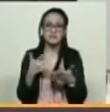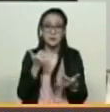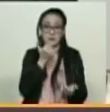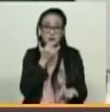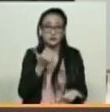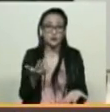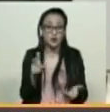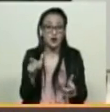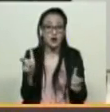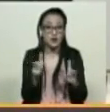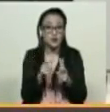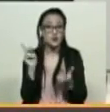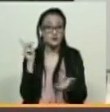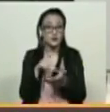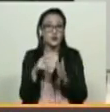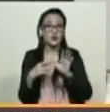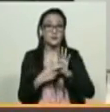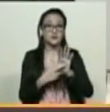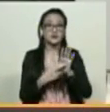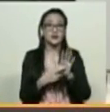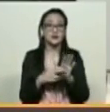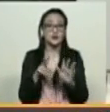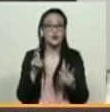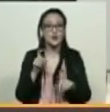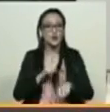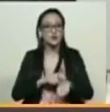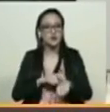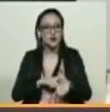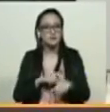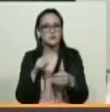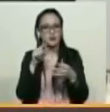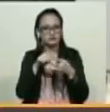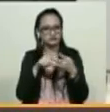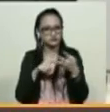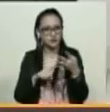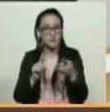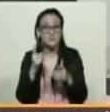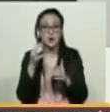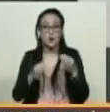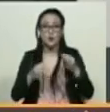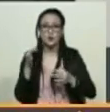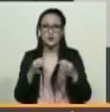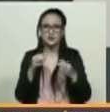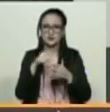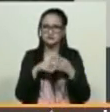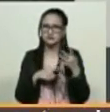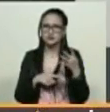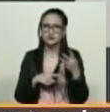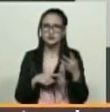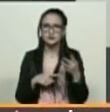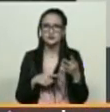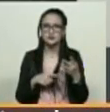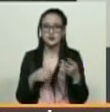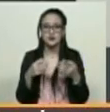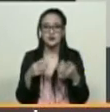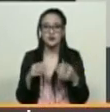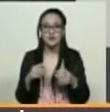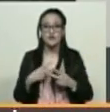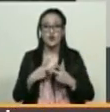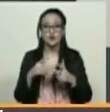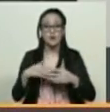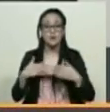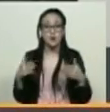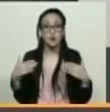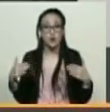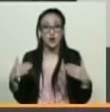en esa reunión acudieron representantes de Un Nuevo Tiempo, Acción Democrática y Primero Justicia? ¿Qué pasó? Y Voluntad Popular. ¿Quién? Y si